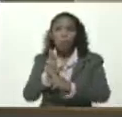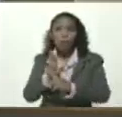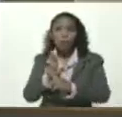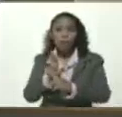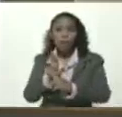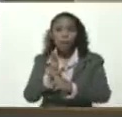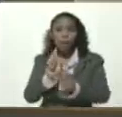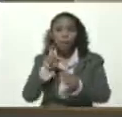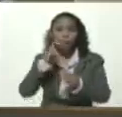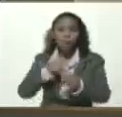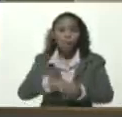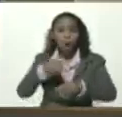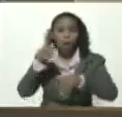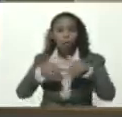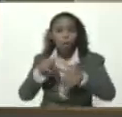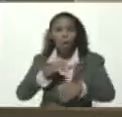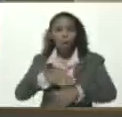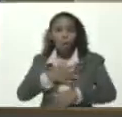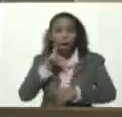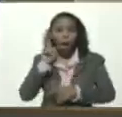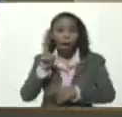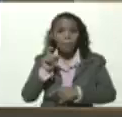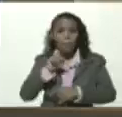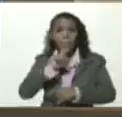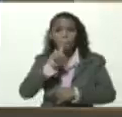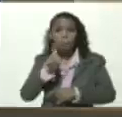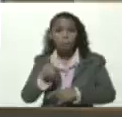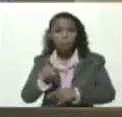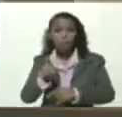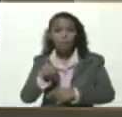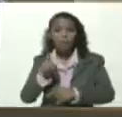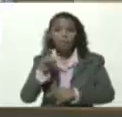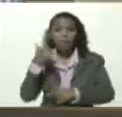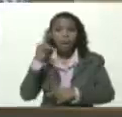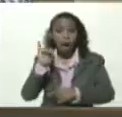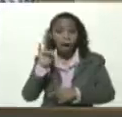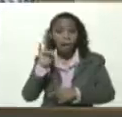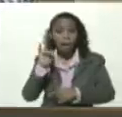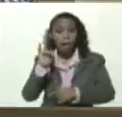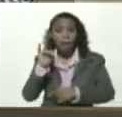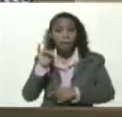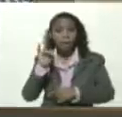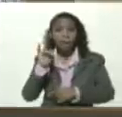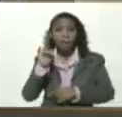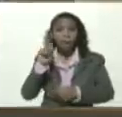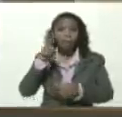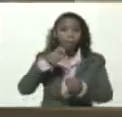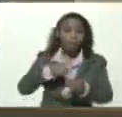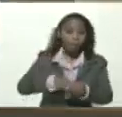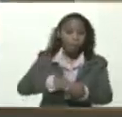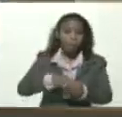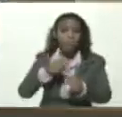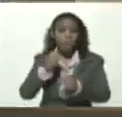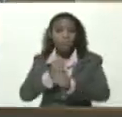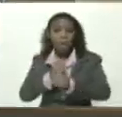el registro electoral, pueden consultar allí también si son miembros de mesa.